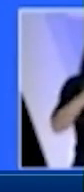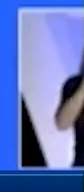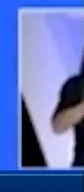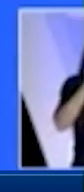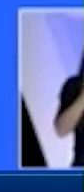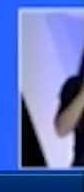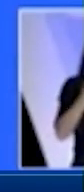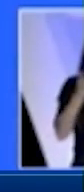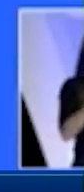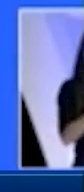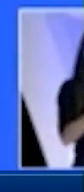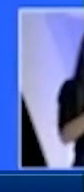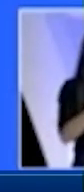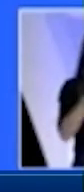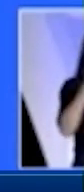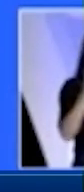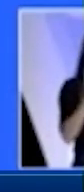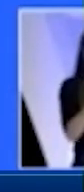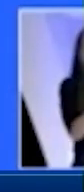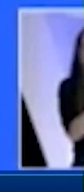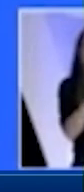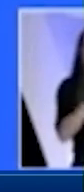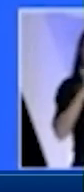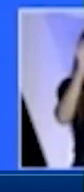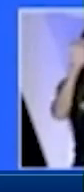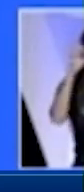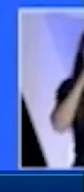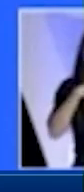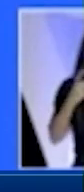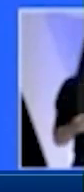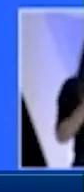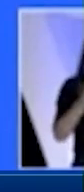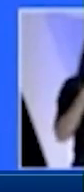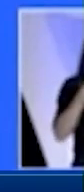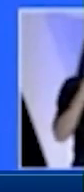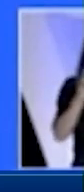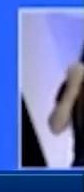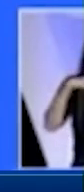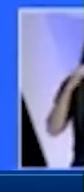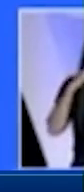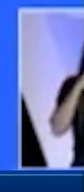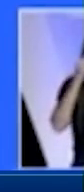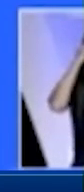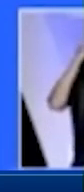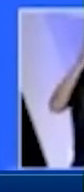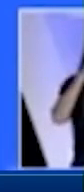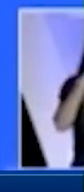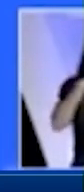de parados que tenemos en el país. Hay que solucionar el problema de esta gente. A mí que me importa